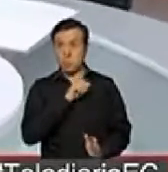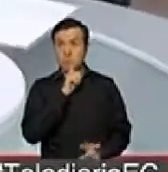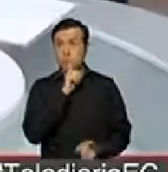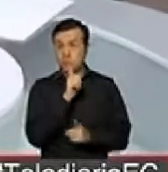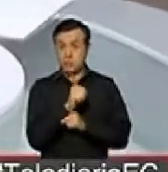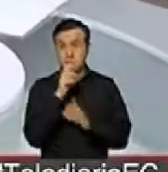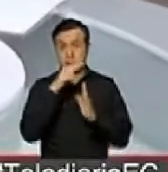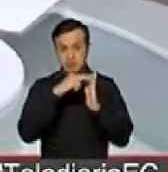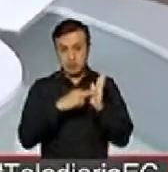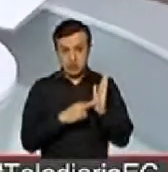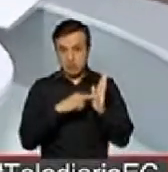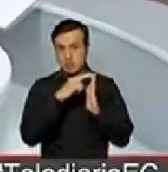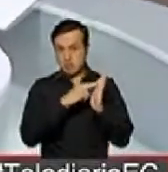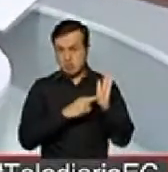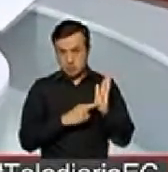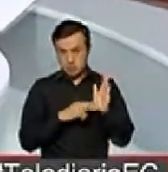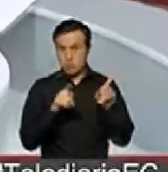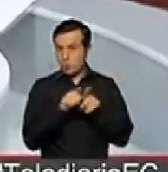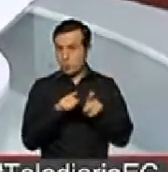funciona un registro similar a este.